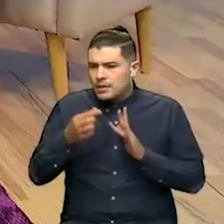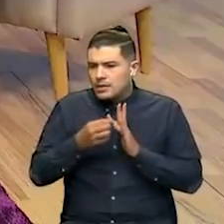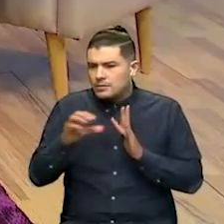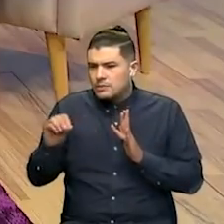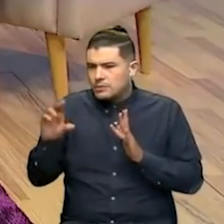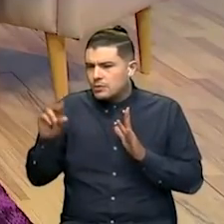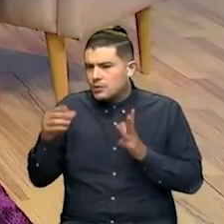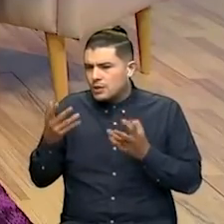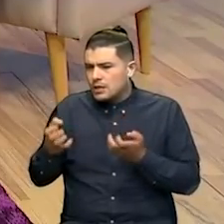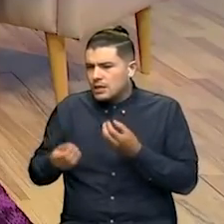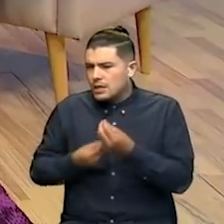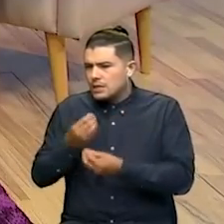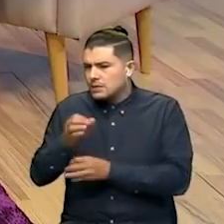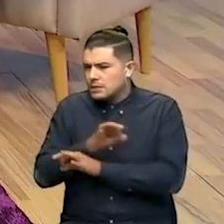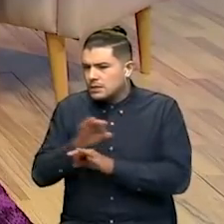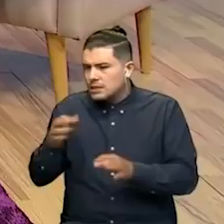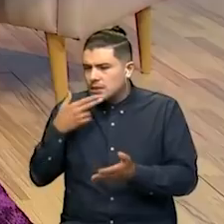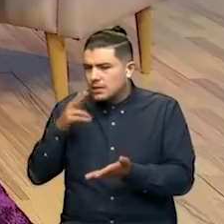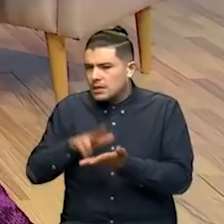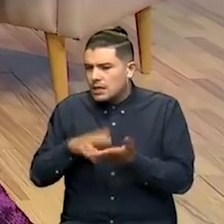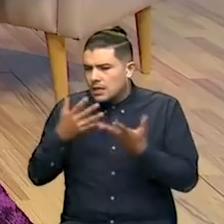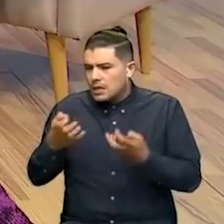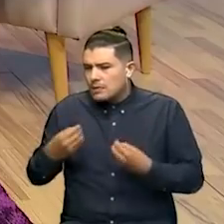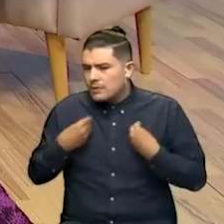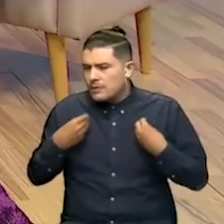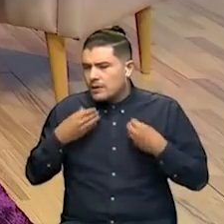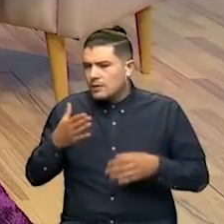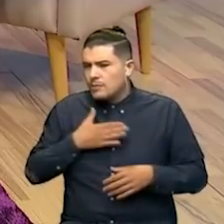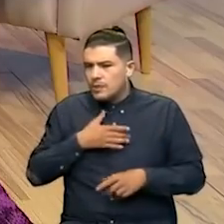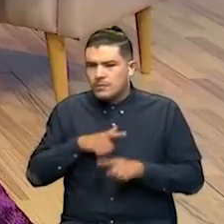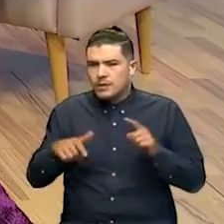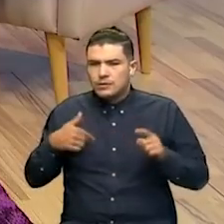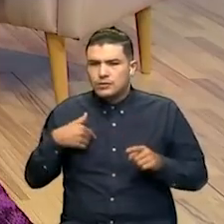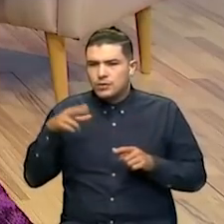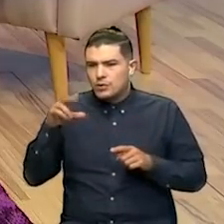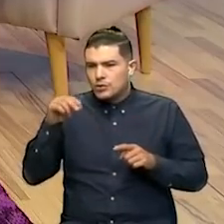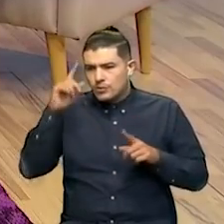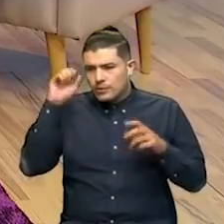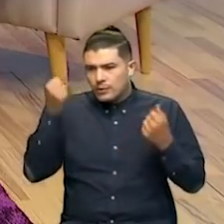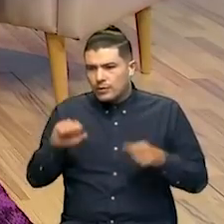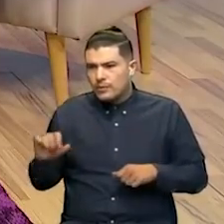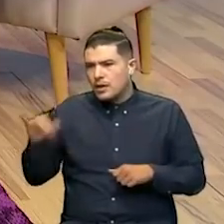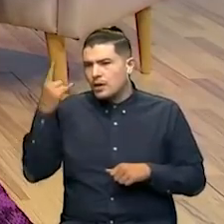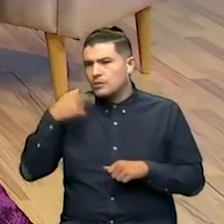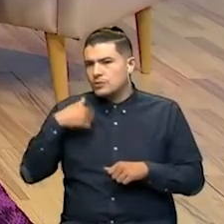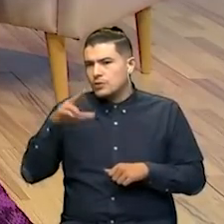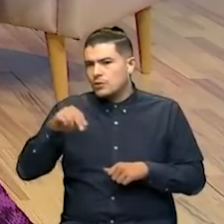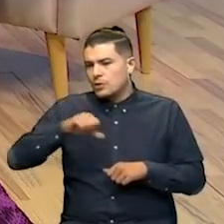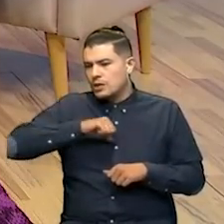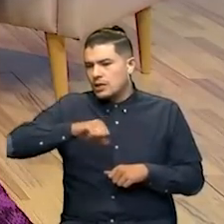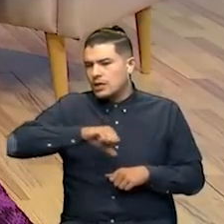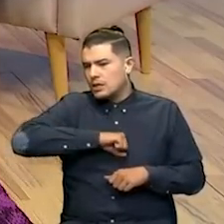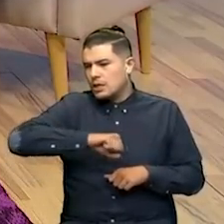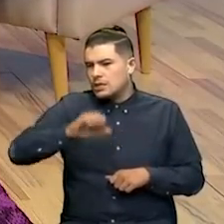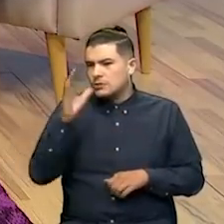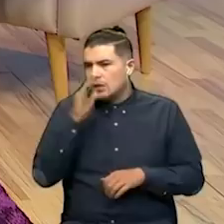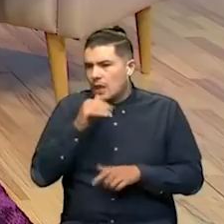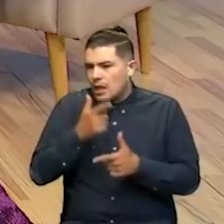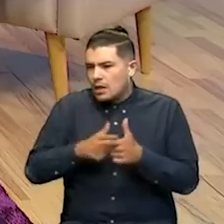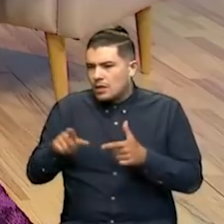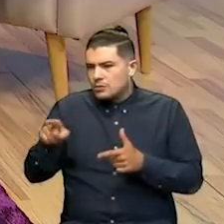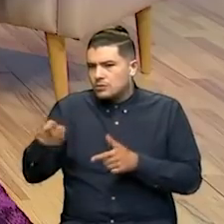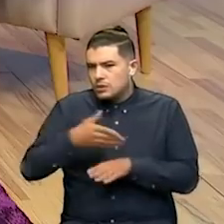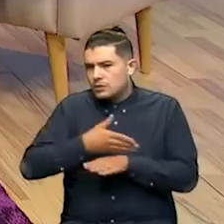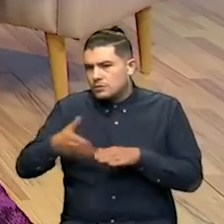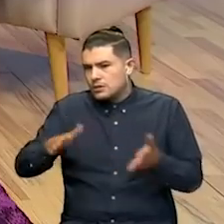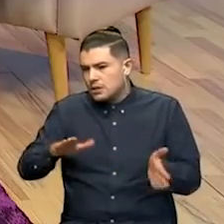a hacer ningún tipo de papel, él quiere vivir conmigo y me preocupa que en algún momento pues yo ya no vaya a tener derecho absolutamente a nada